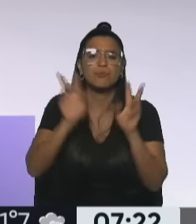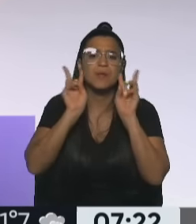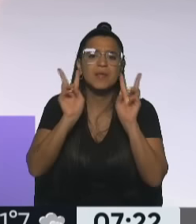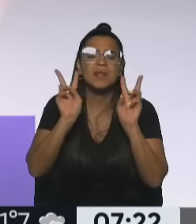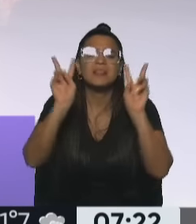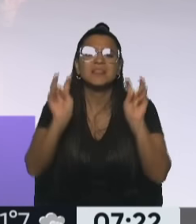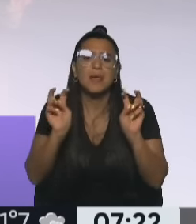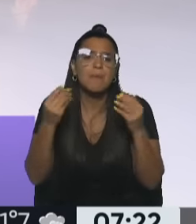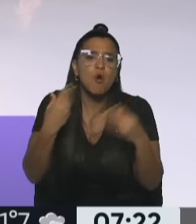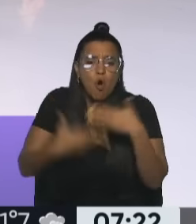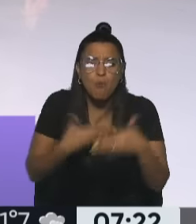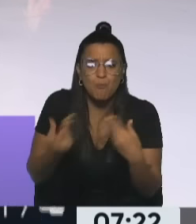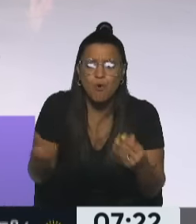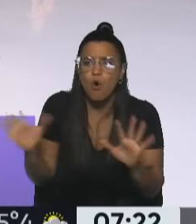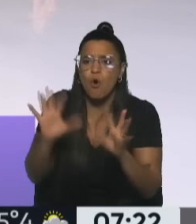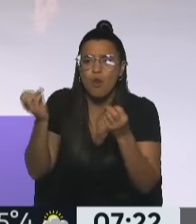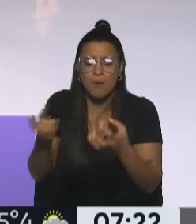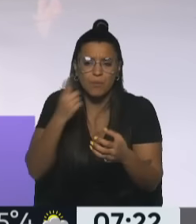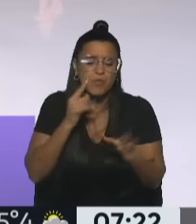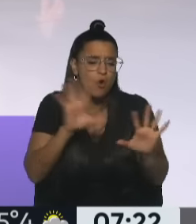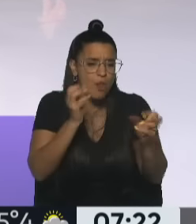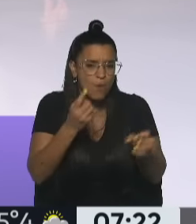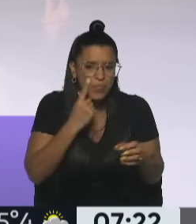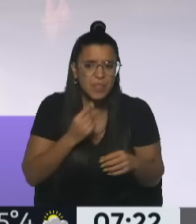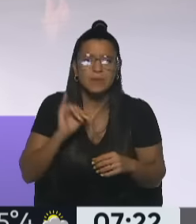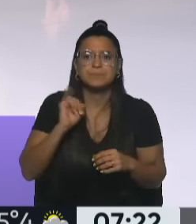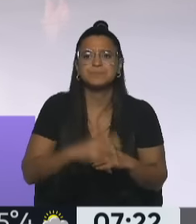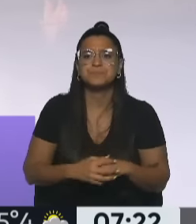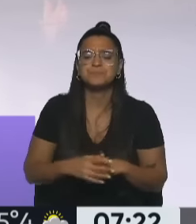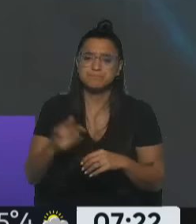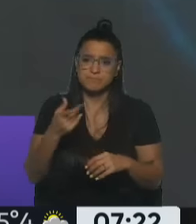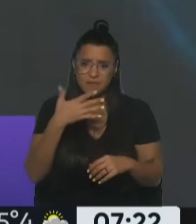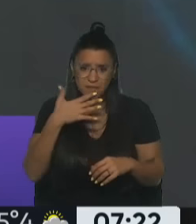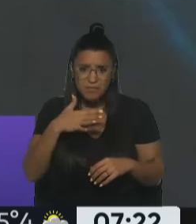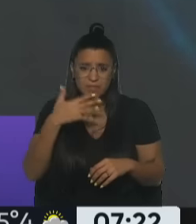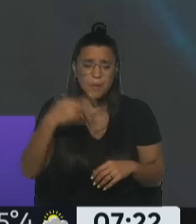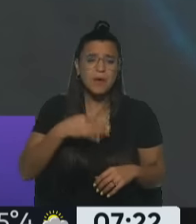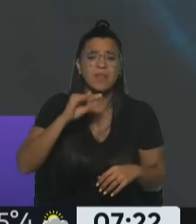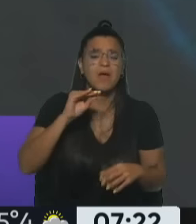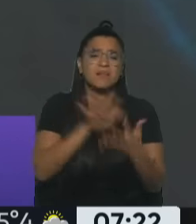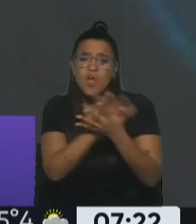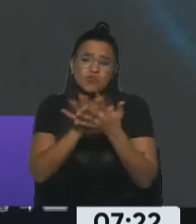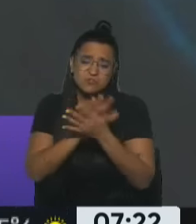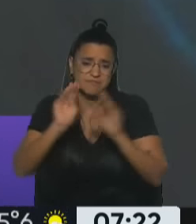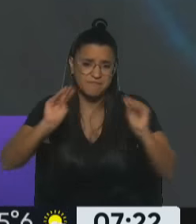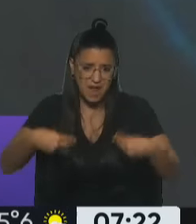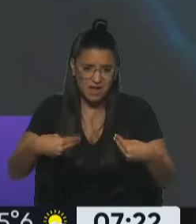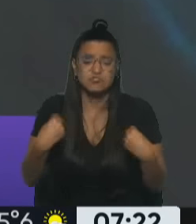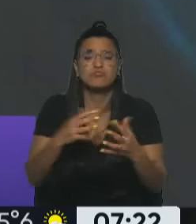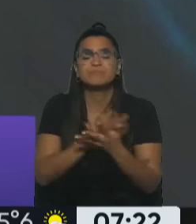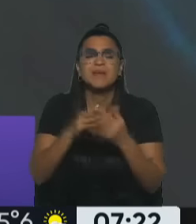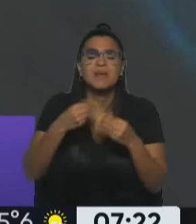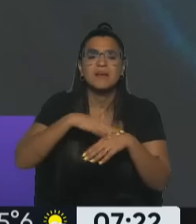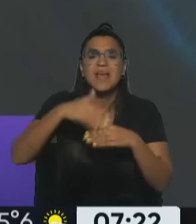cómo sigue todo. ¿Qué tal, Ale? Buen viernes. ¿Qué tal? Buenos días. Sí, la verdad es que fracasó la negociación para extender, aunque